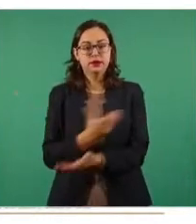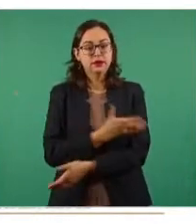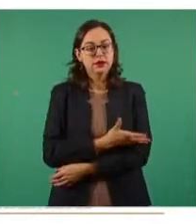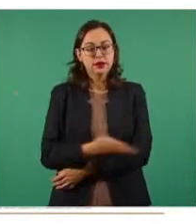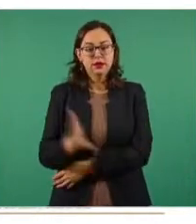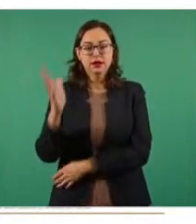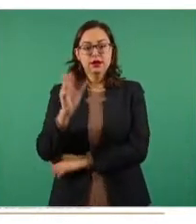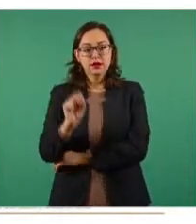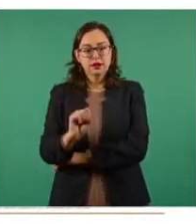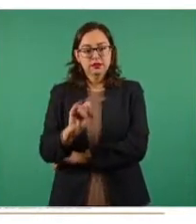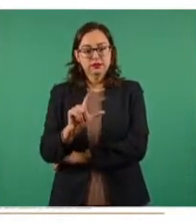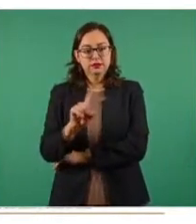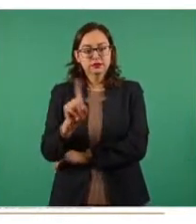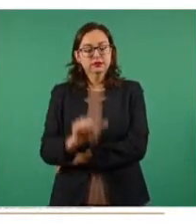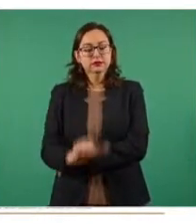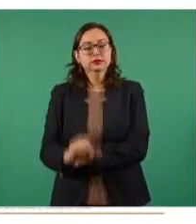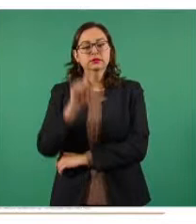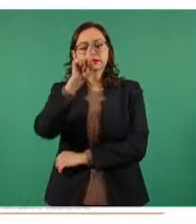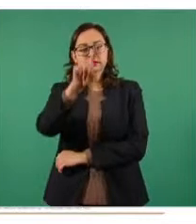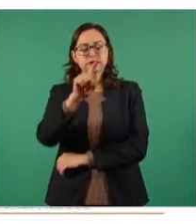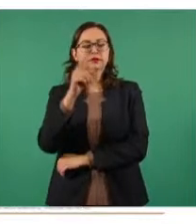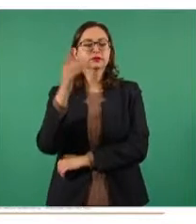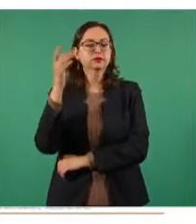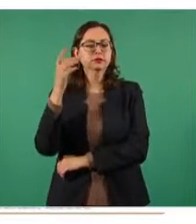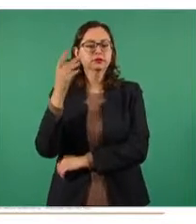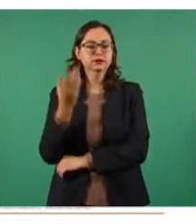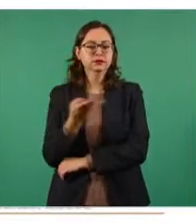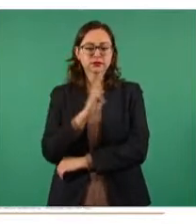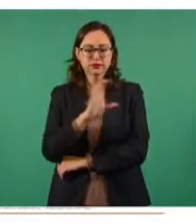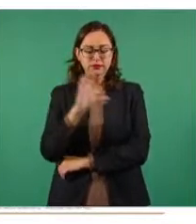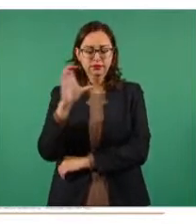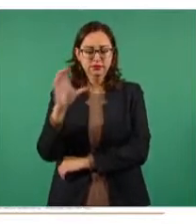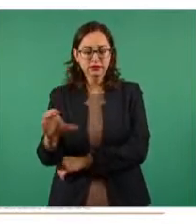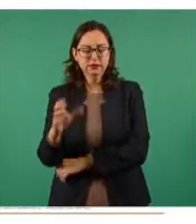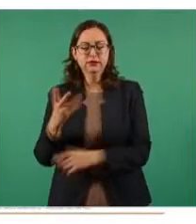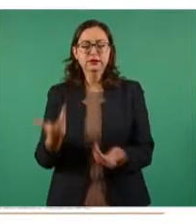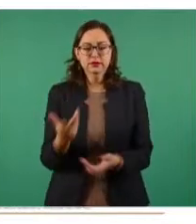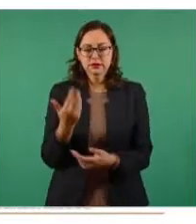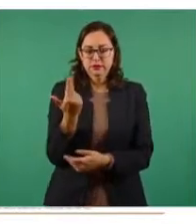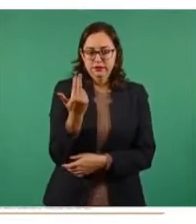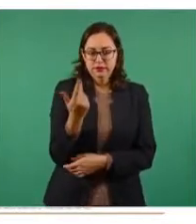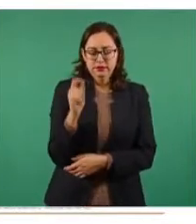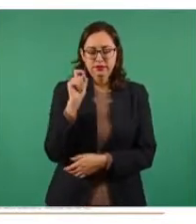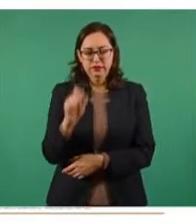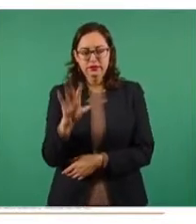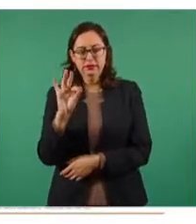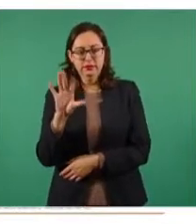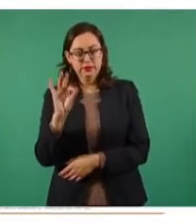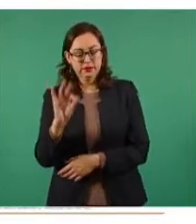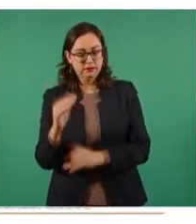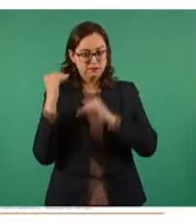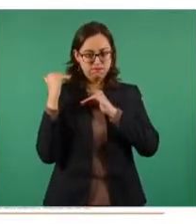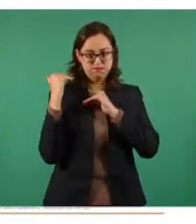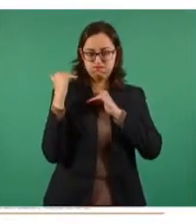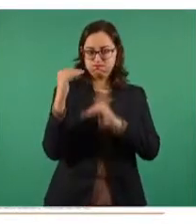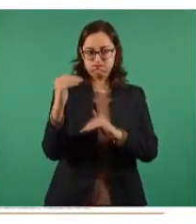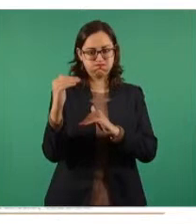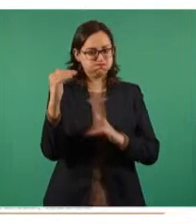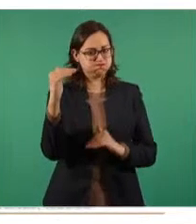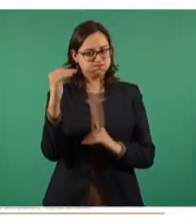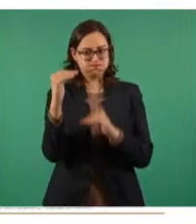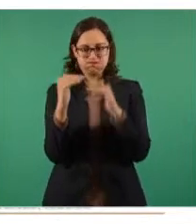un precio al público en ensenada baja california de 25 pesos con 40 centavos está en el precio máximo